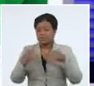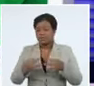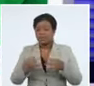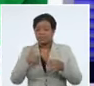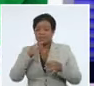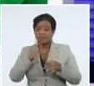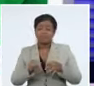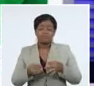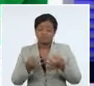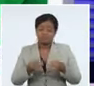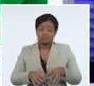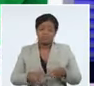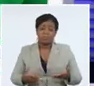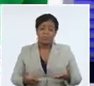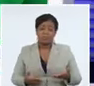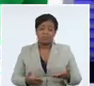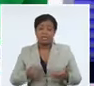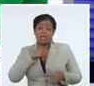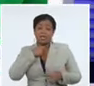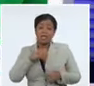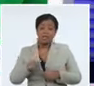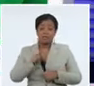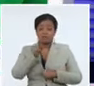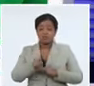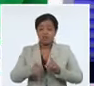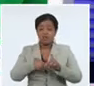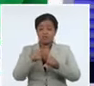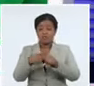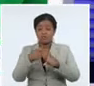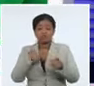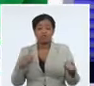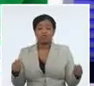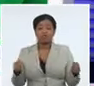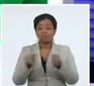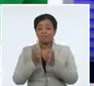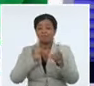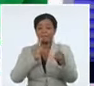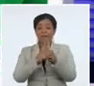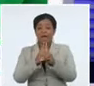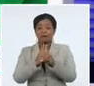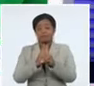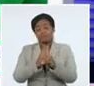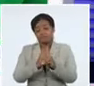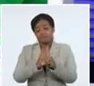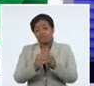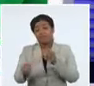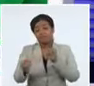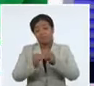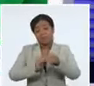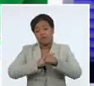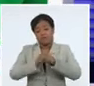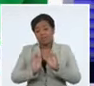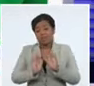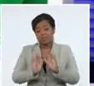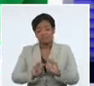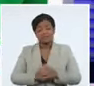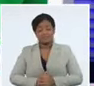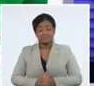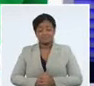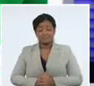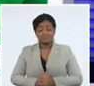¿no? Si yo estoy en contacto con una persona positiva, pues realmente lo más lógico es que me infecte, siempre y cuando